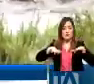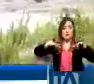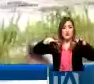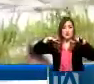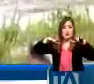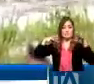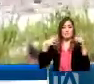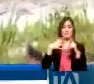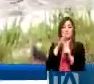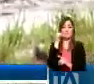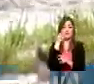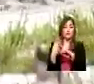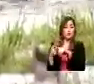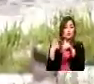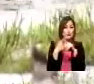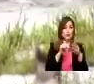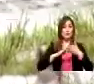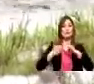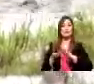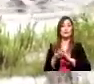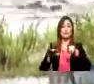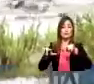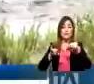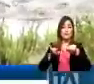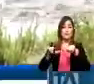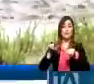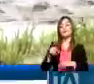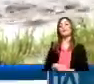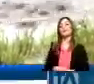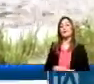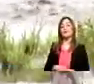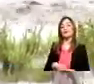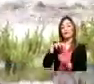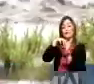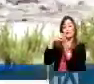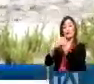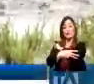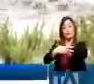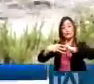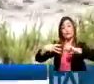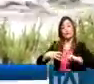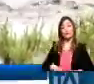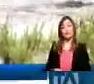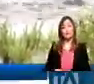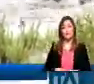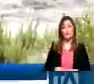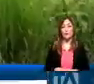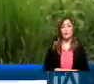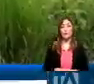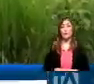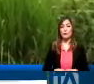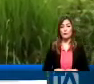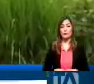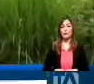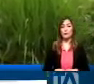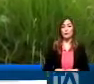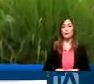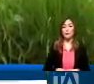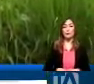que se está viviendo en varias comunidades, especialmente de la parroquia Madre Tierra acá en la provincia de Pastaza, como les hemos